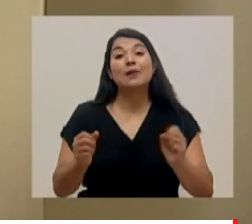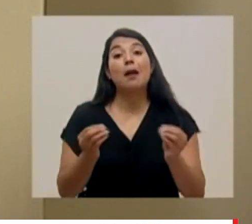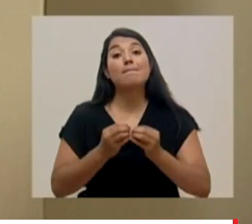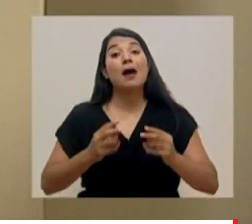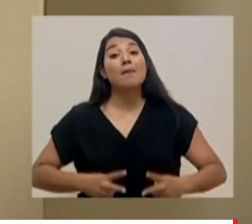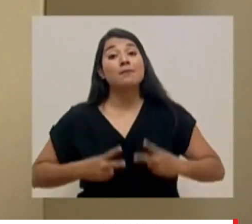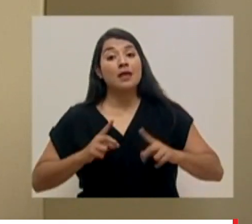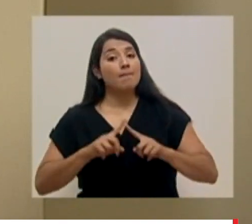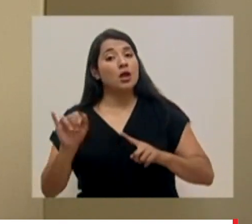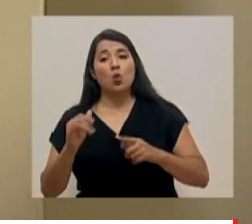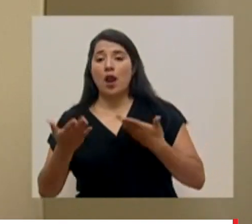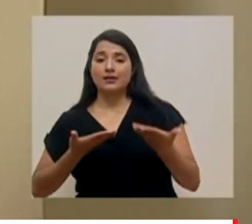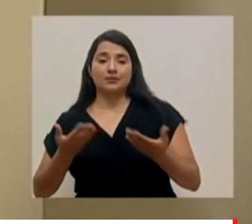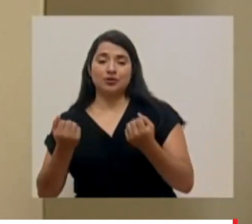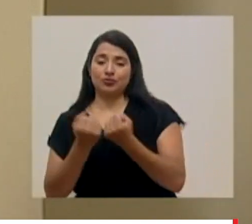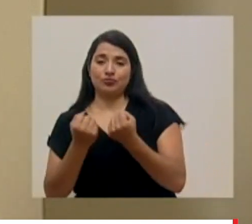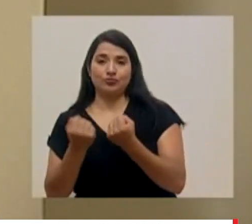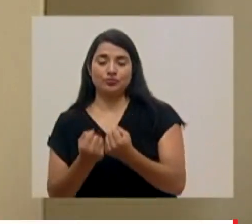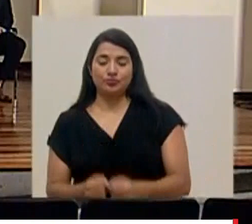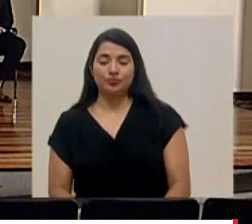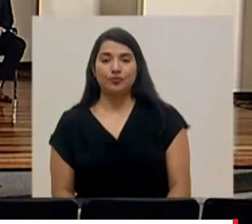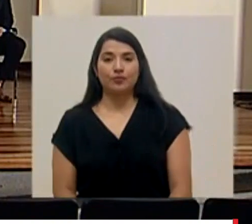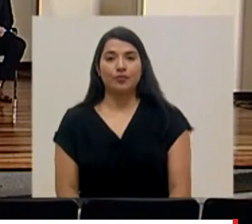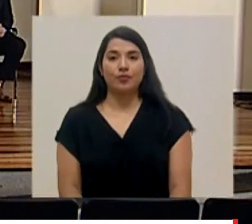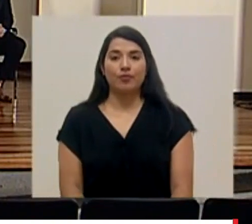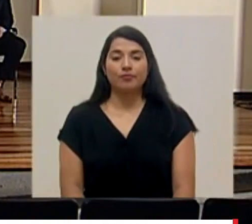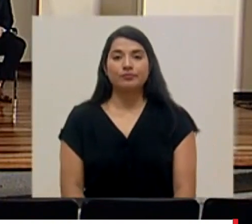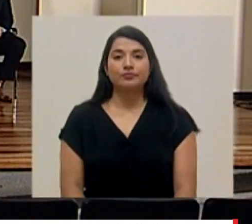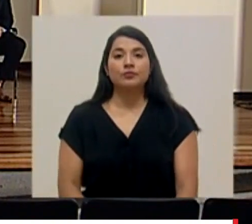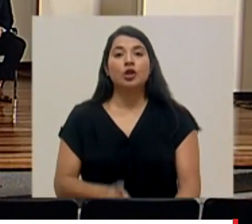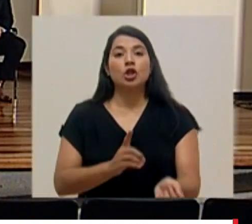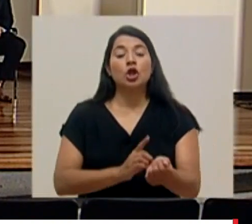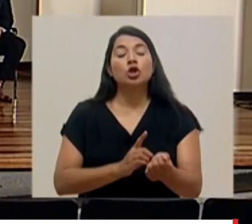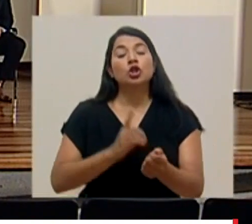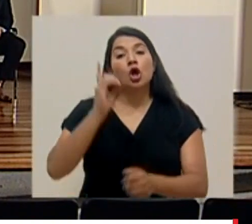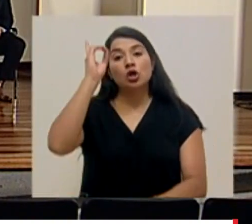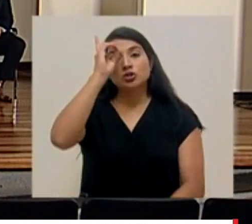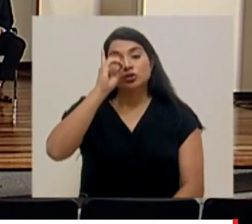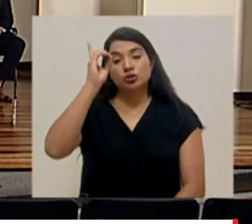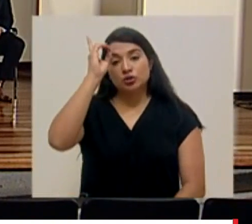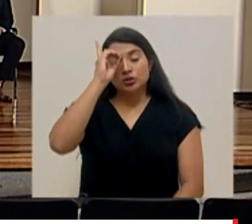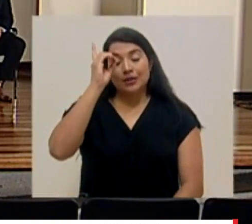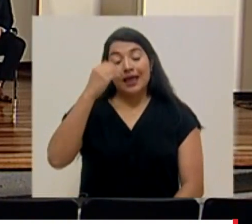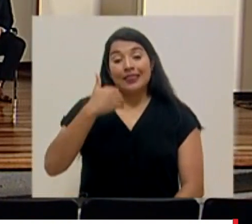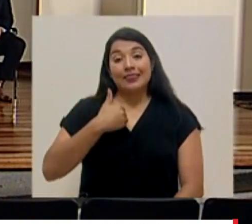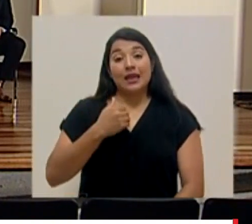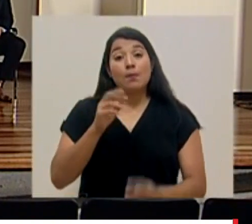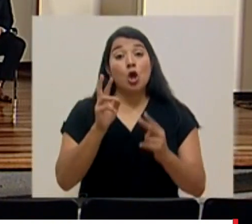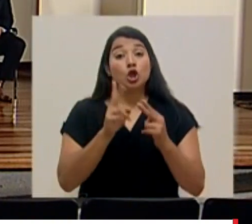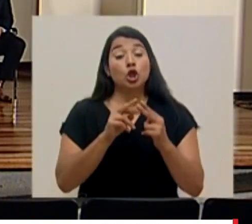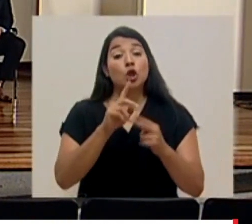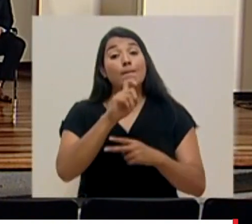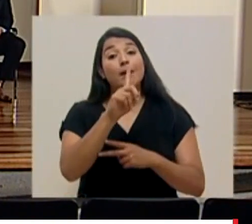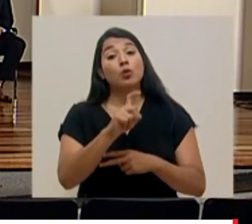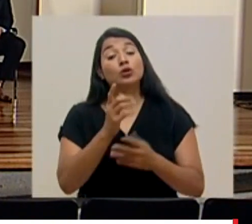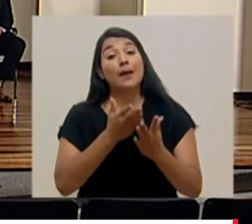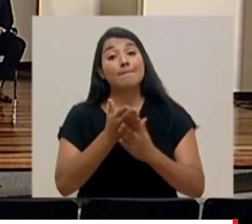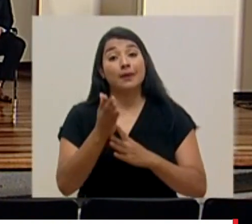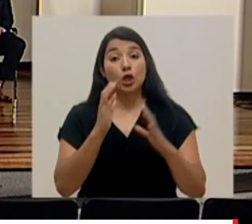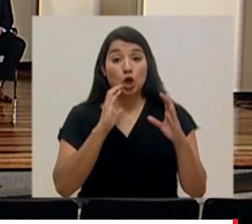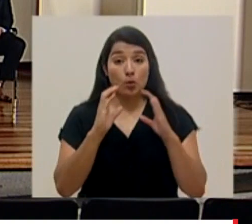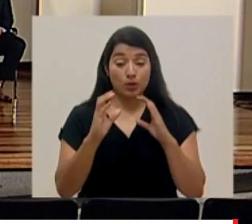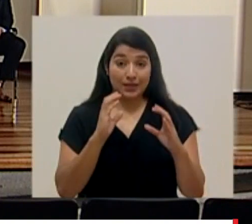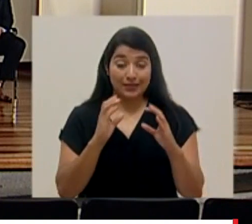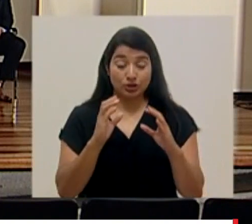saturan. Perfecto, muchas gracias. Doctor Daniel Salas, tenemos dos consultas de los medios